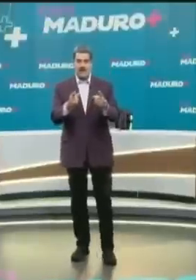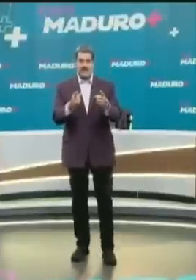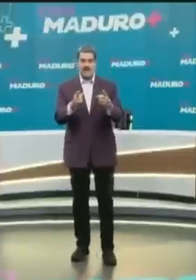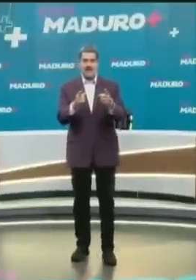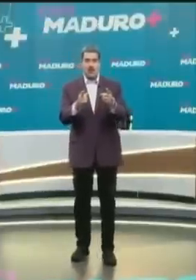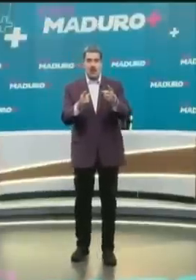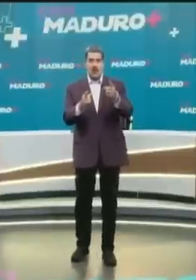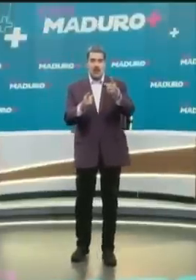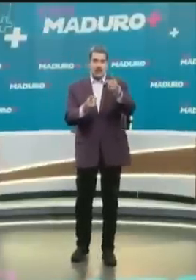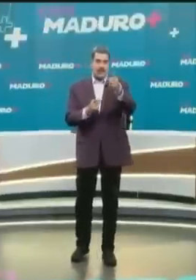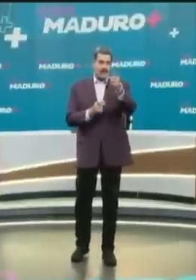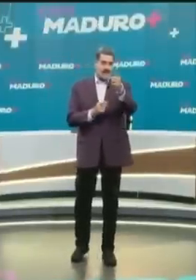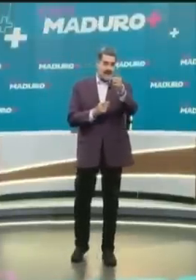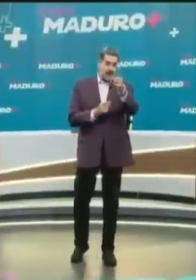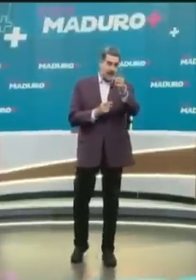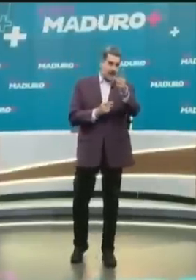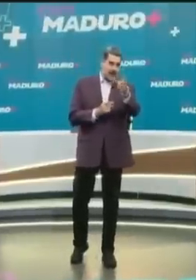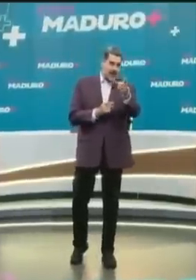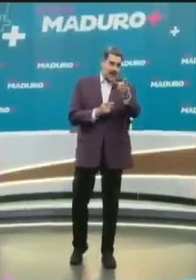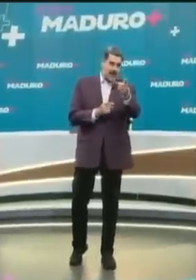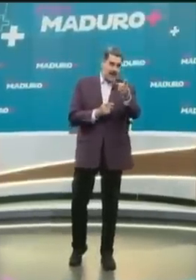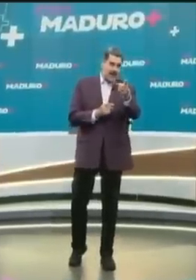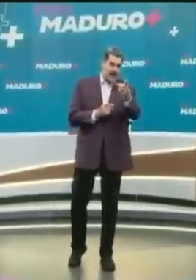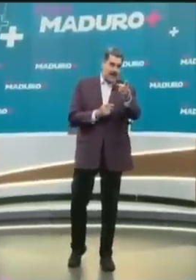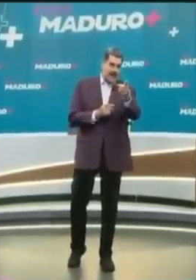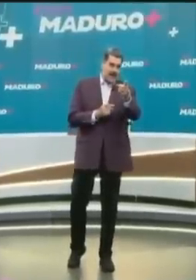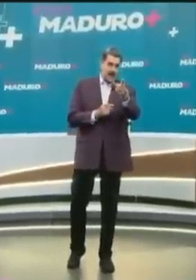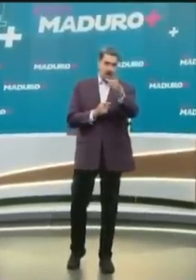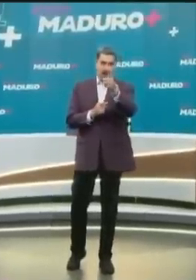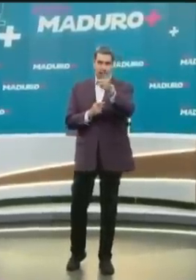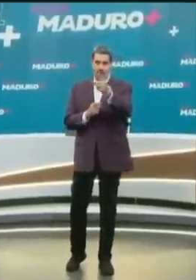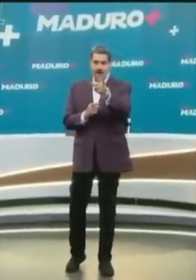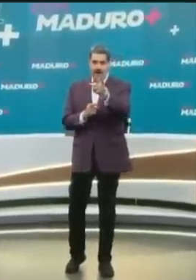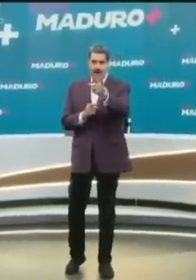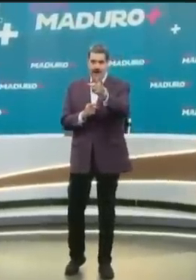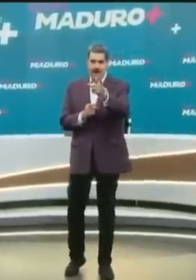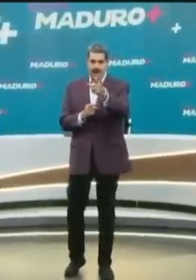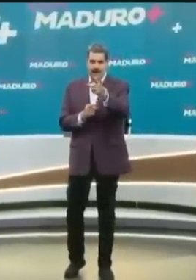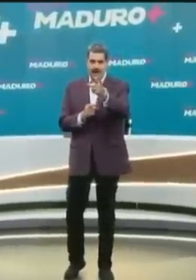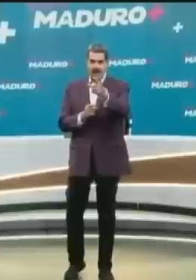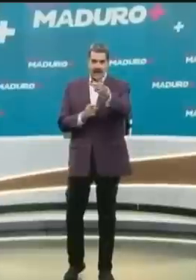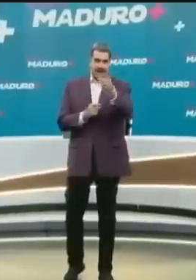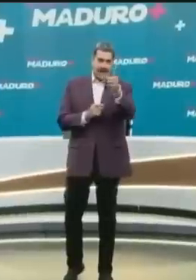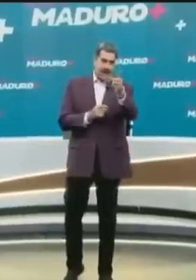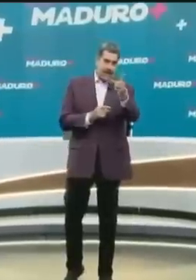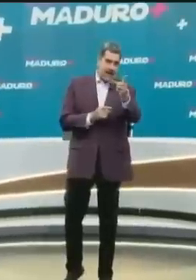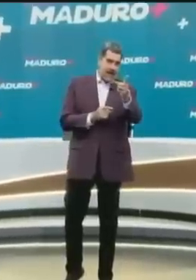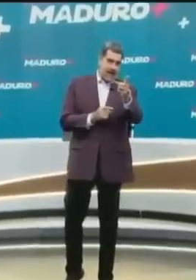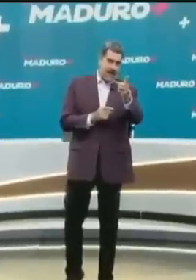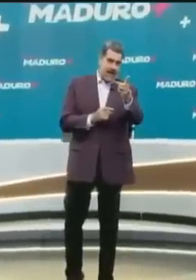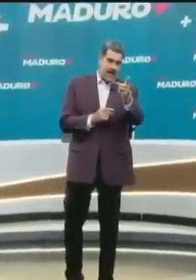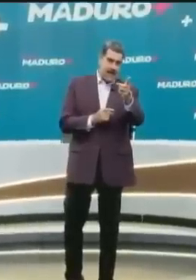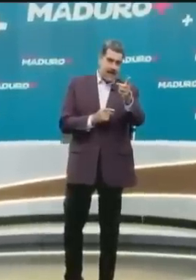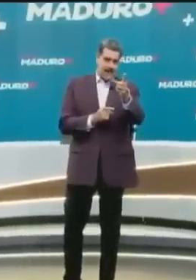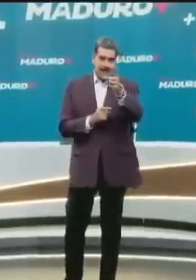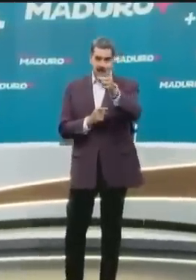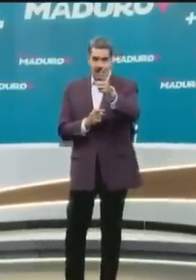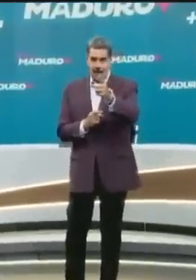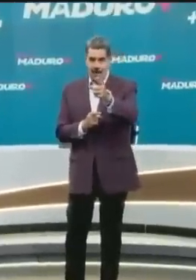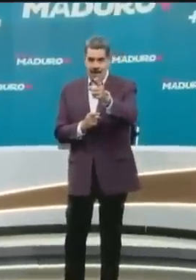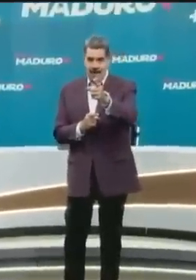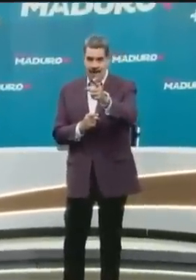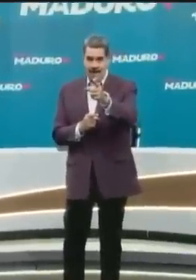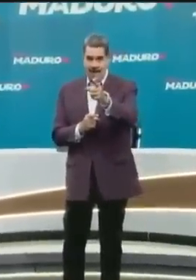cono saludos por allá o voy por acá Dale por allá